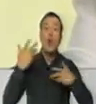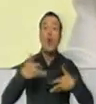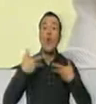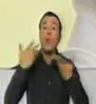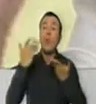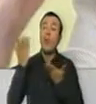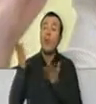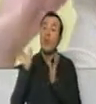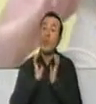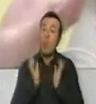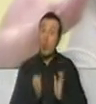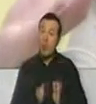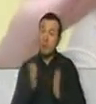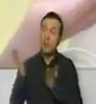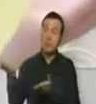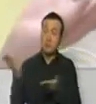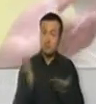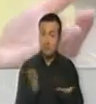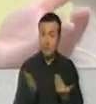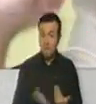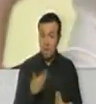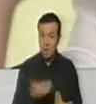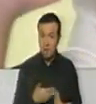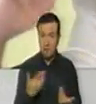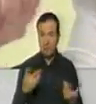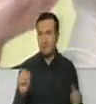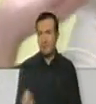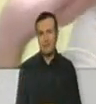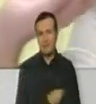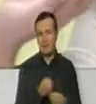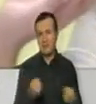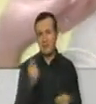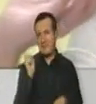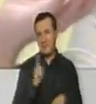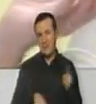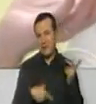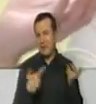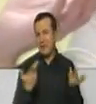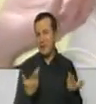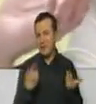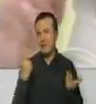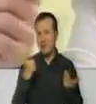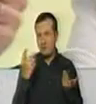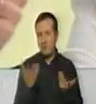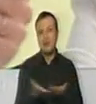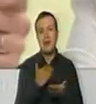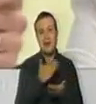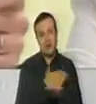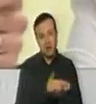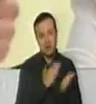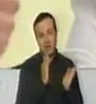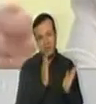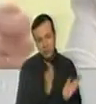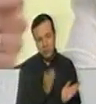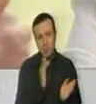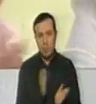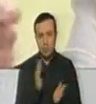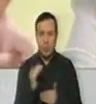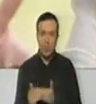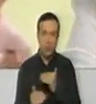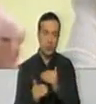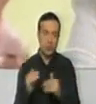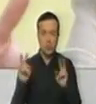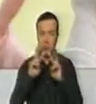cómo se maneja el caso, porque no es un caso que tú puedas traer el cuerpo al Ecuador así nomás. Hay procedimientos expresos y